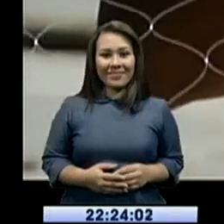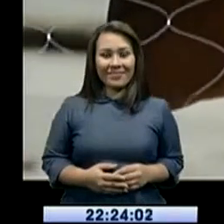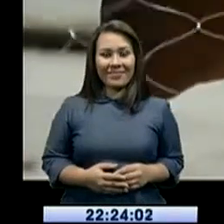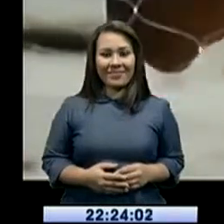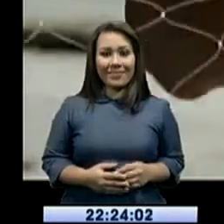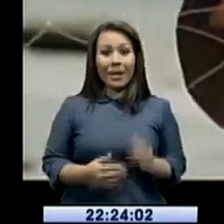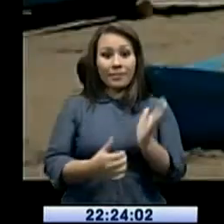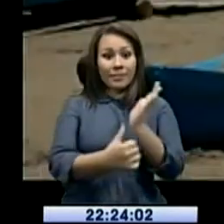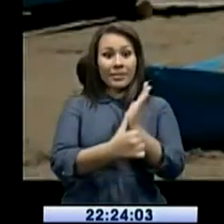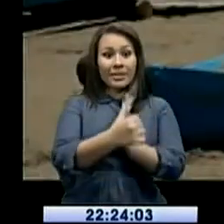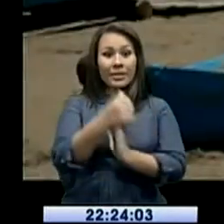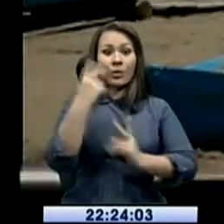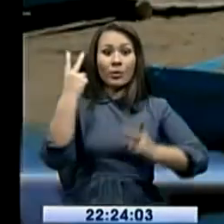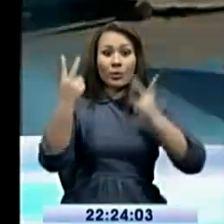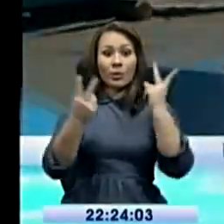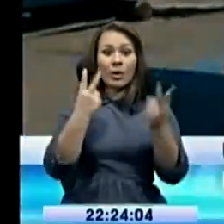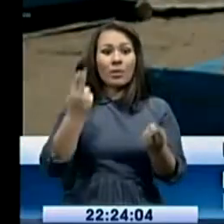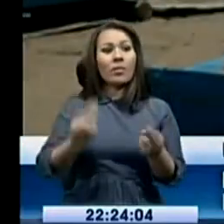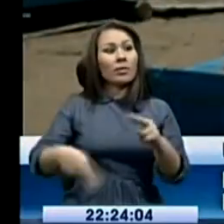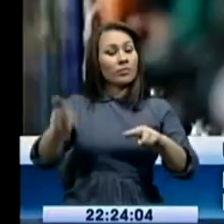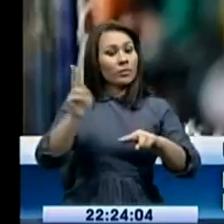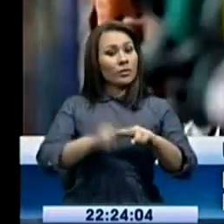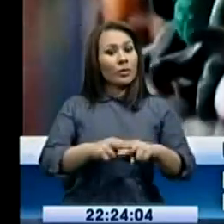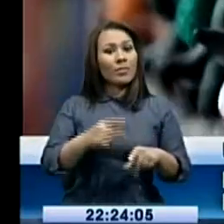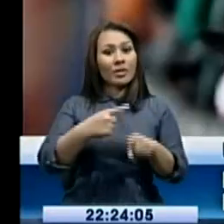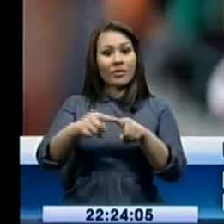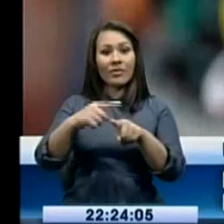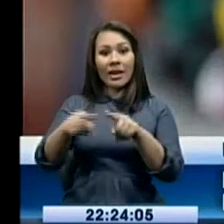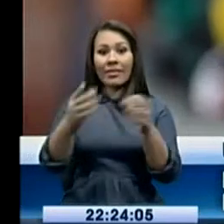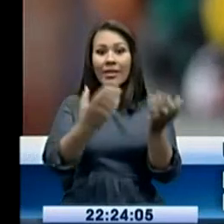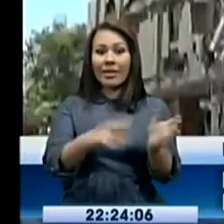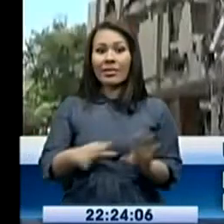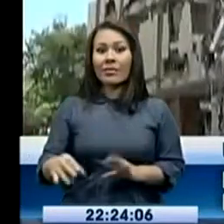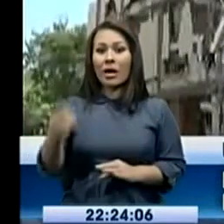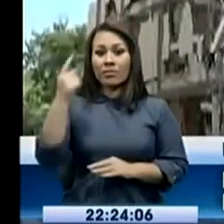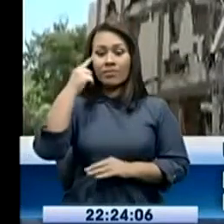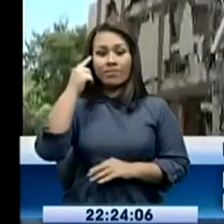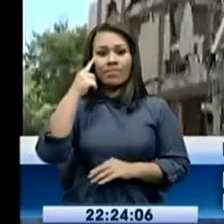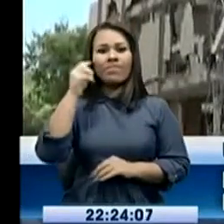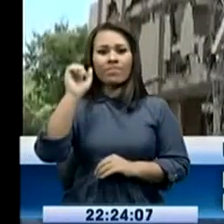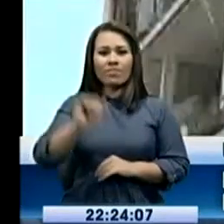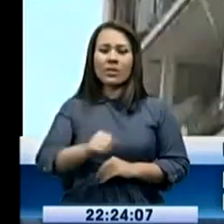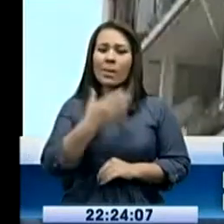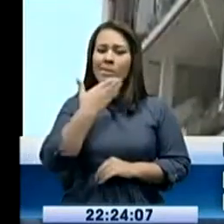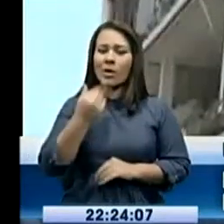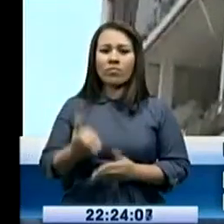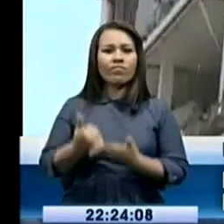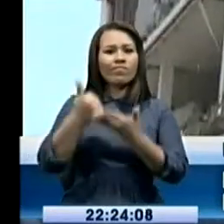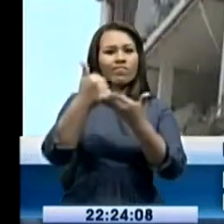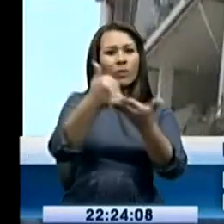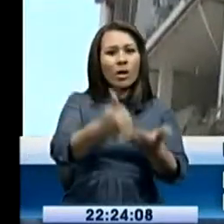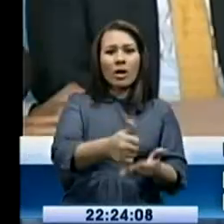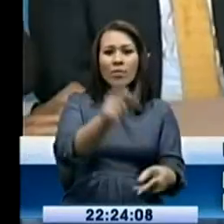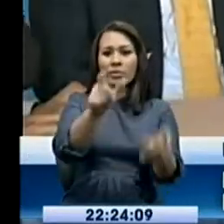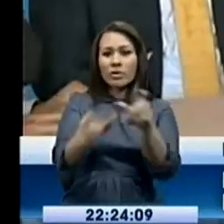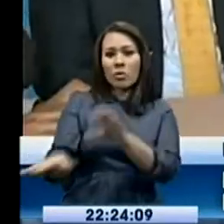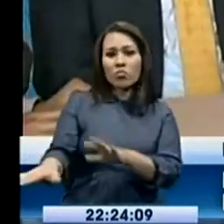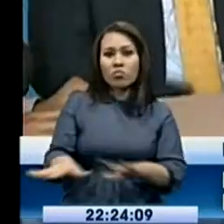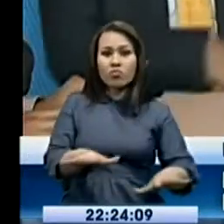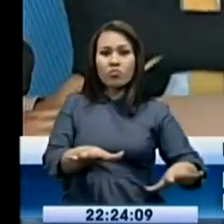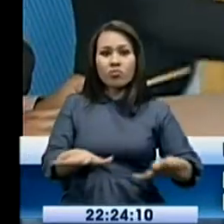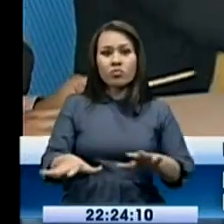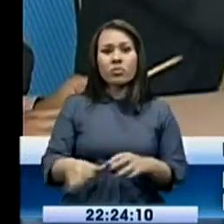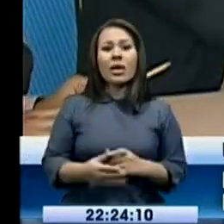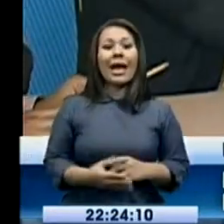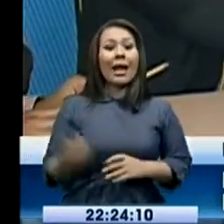El Ministerio de Turismo se suma a las iniciativas de diferentes sectores tendientes a extender la mano a los afectados por el terremoto.